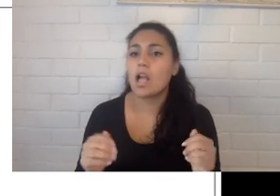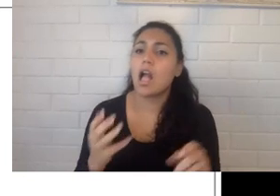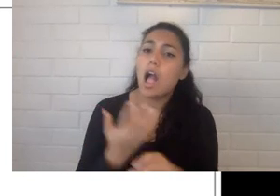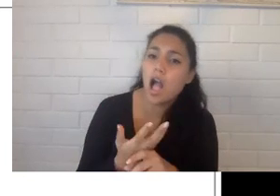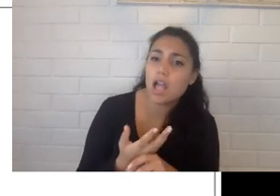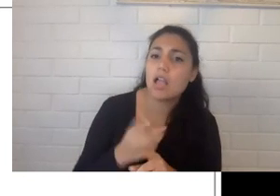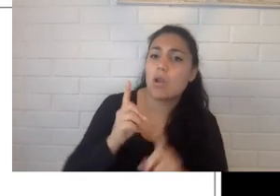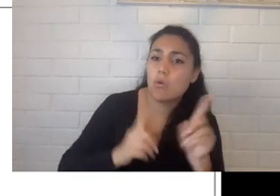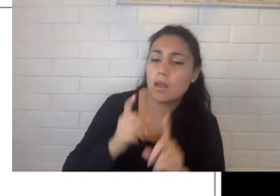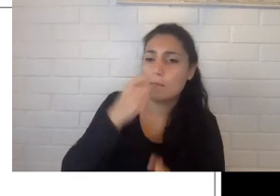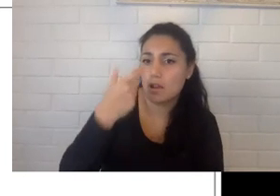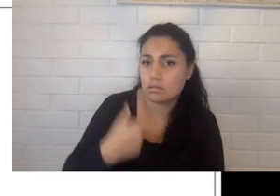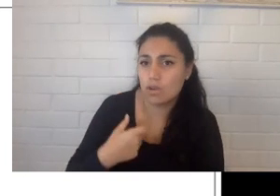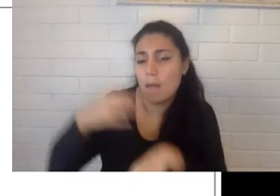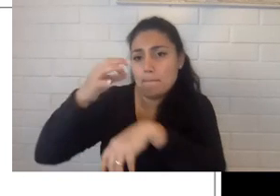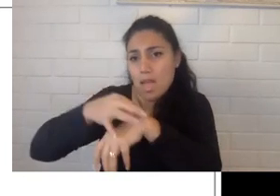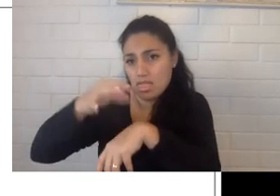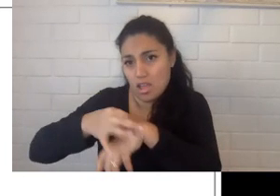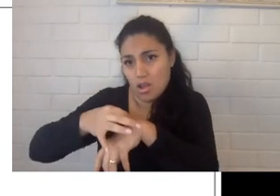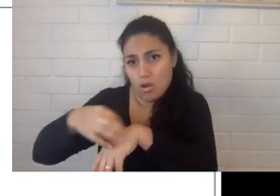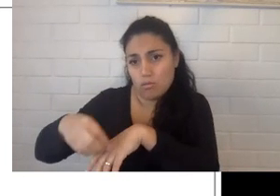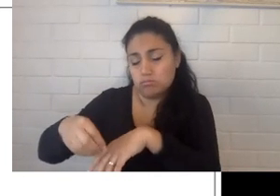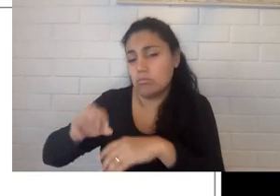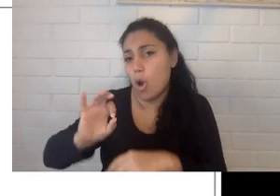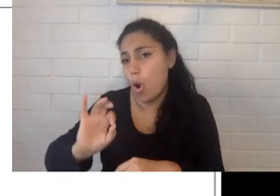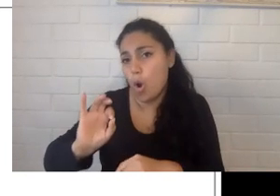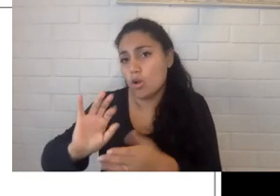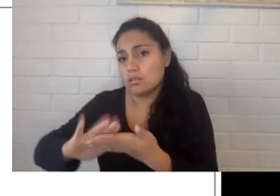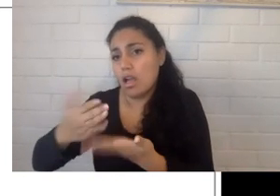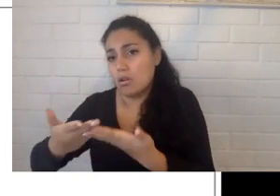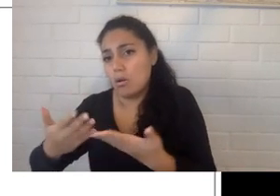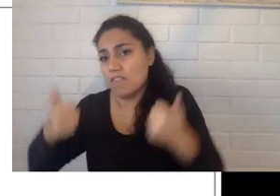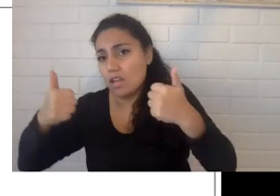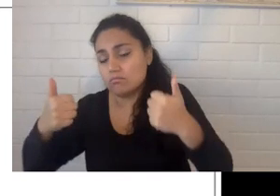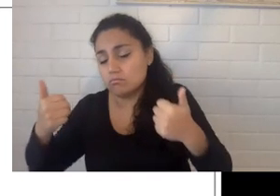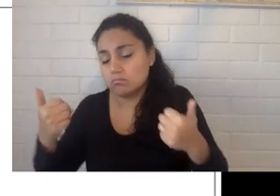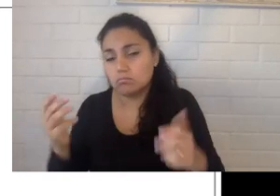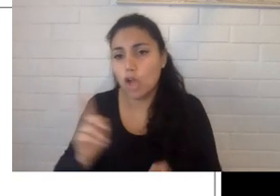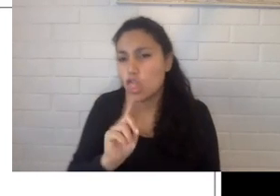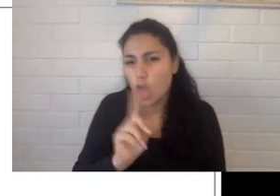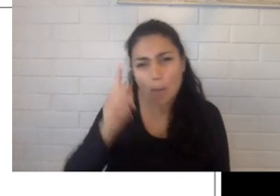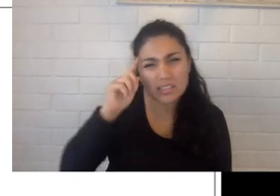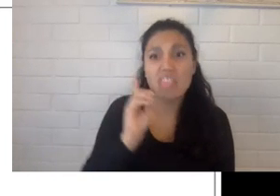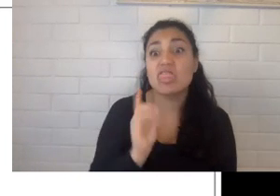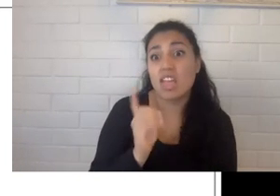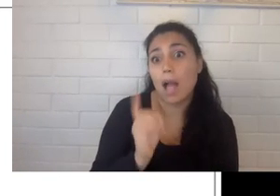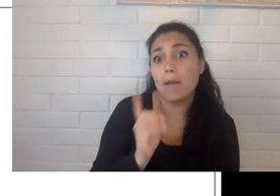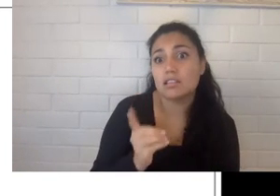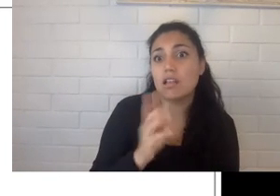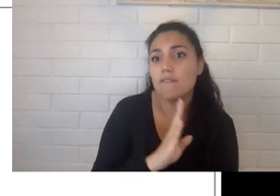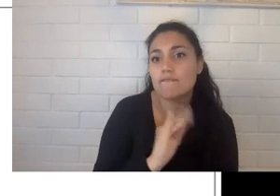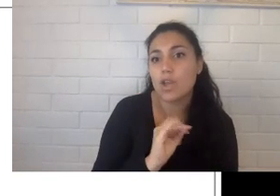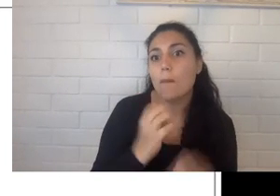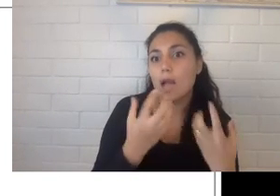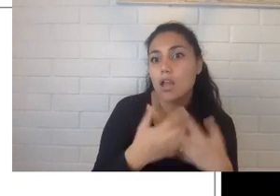un diagnóstico médico, ¿ya? No relacionemos la biomecánica directamente con discapacidad, ¿ya? Sino que